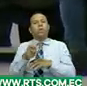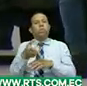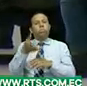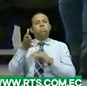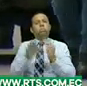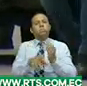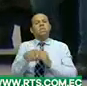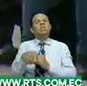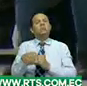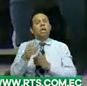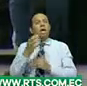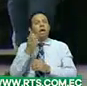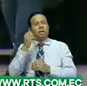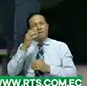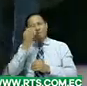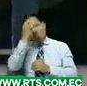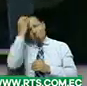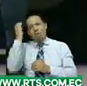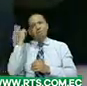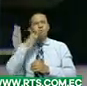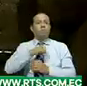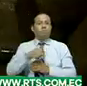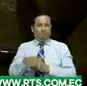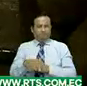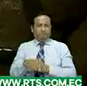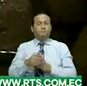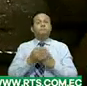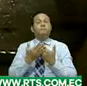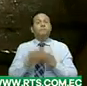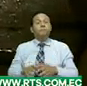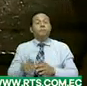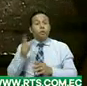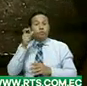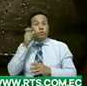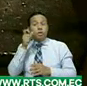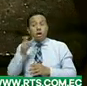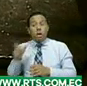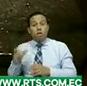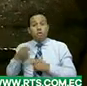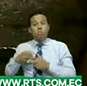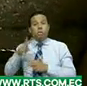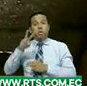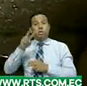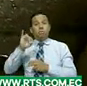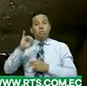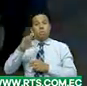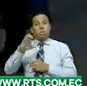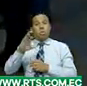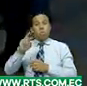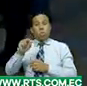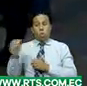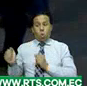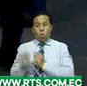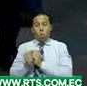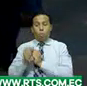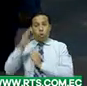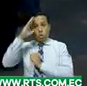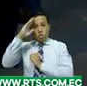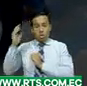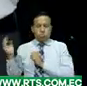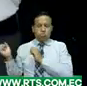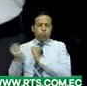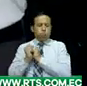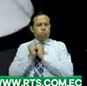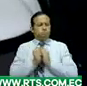televisión Efraín Ruárez Ríos. El fiscal Víctor González, quien estuvo presente en el operativo, señaló que al menos